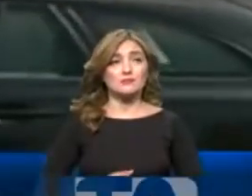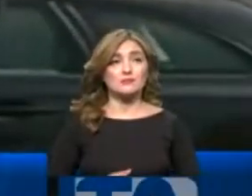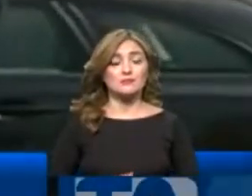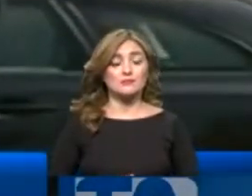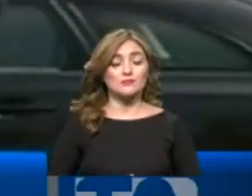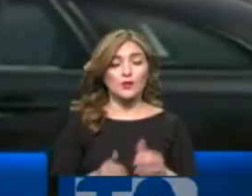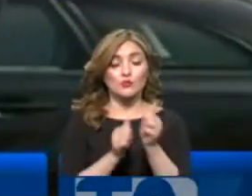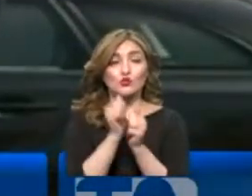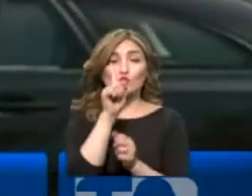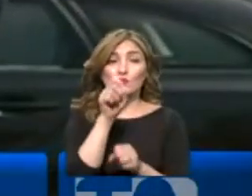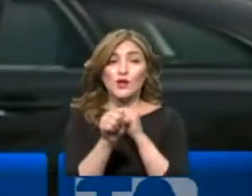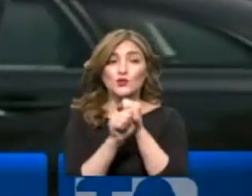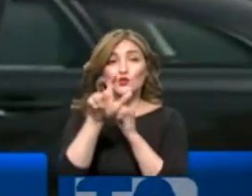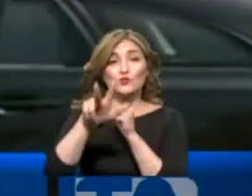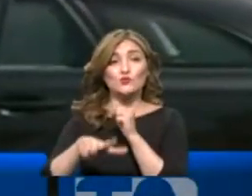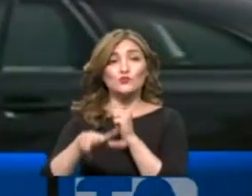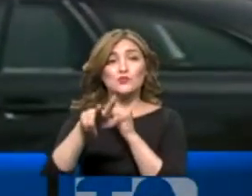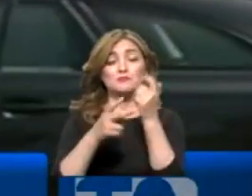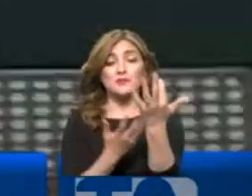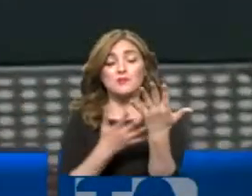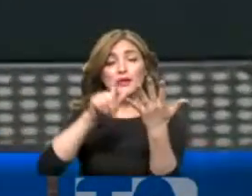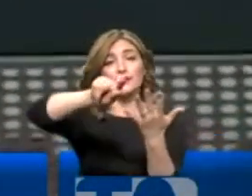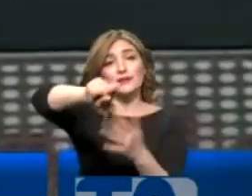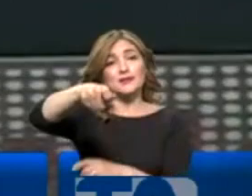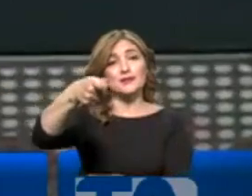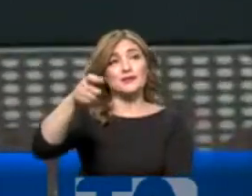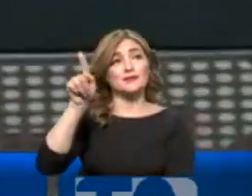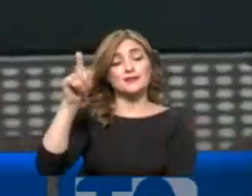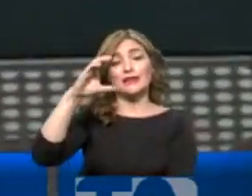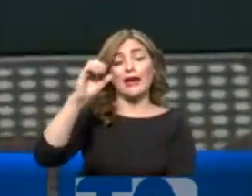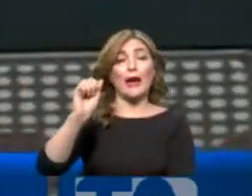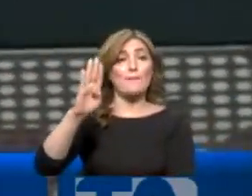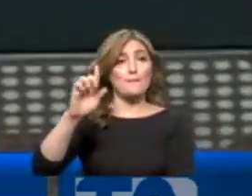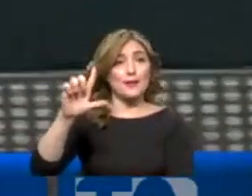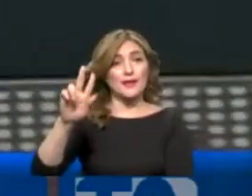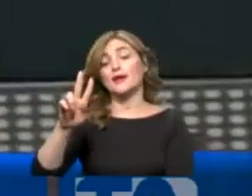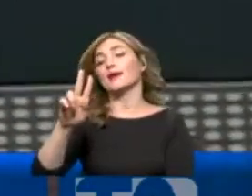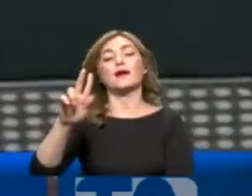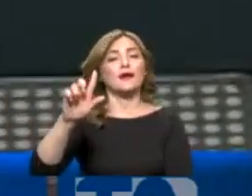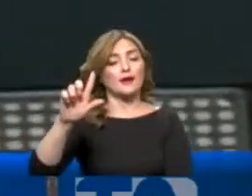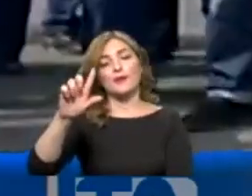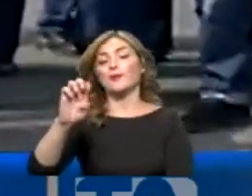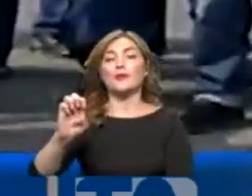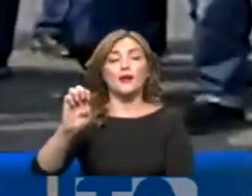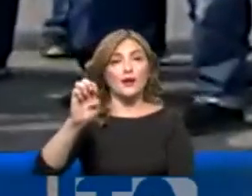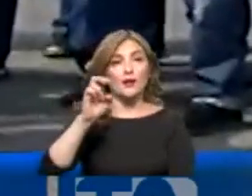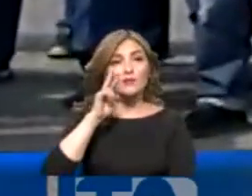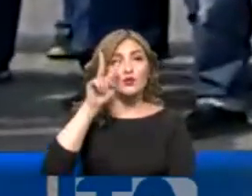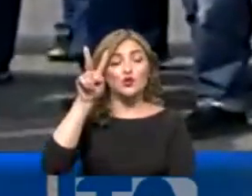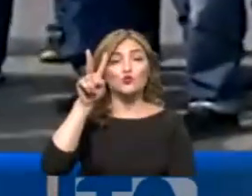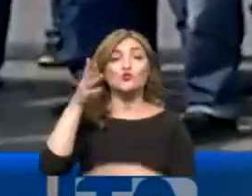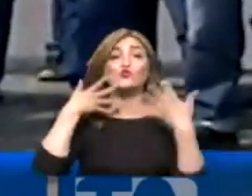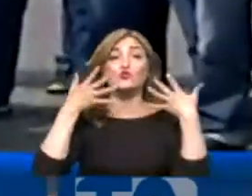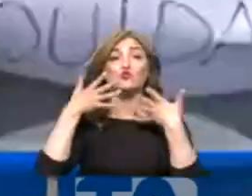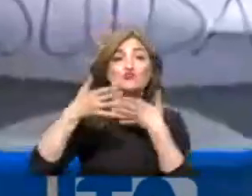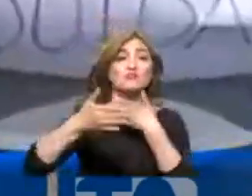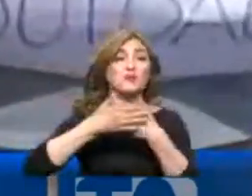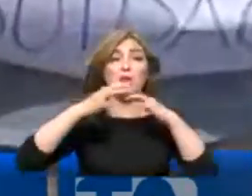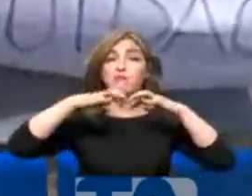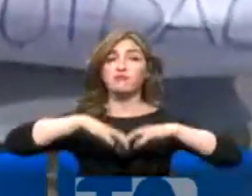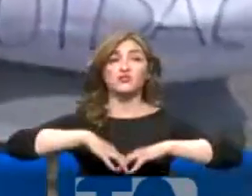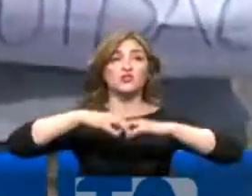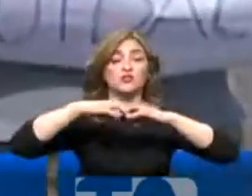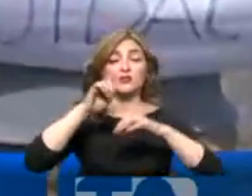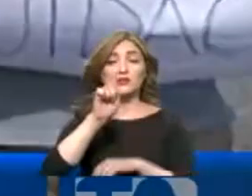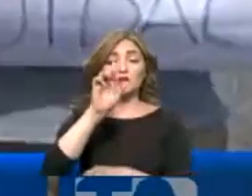Ha pasado un año y 3 meses desde que el canal incautado Cablevisión cerró sus puertas en Guayaquil. 155